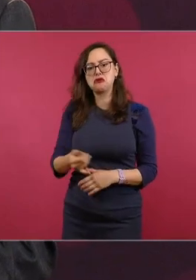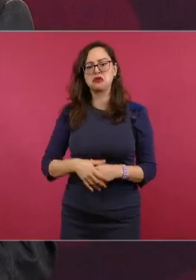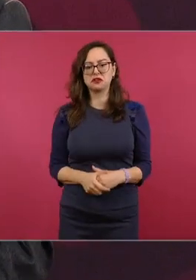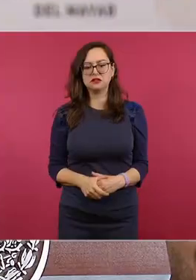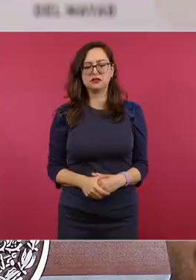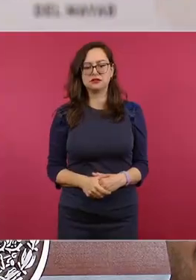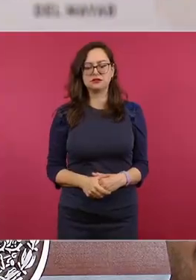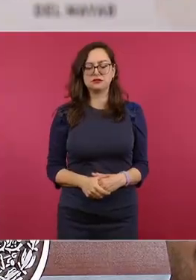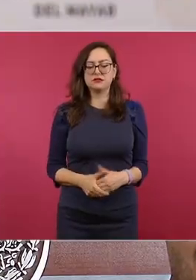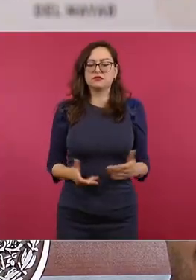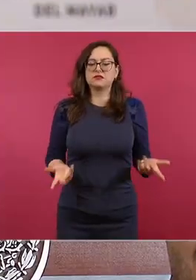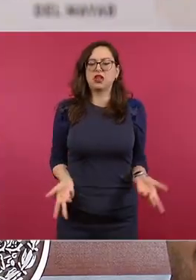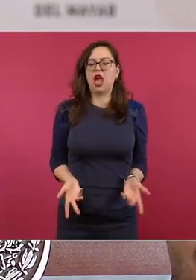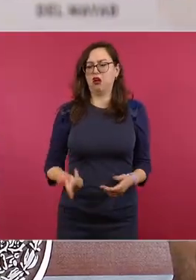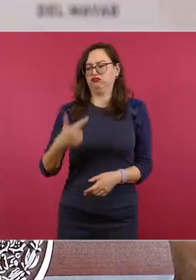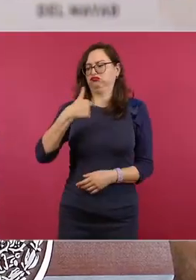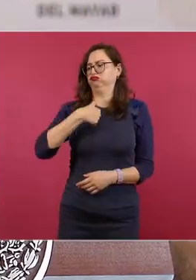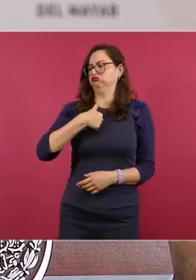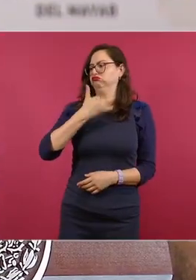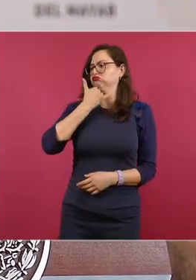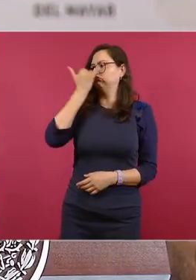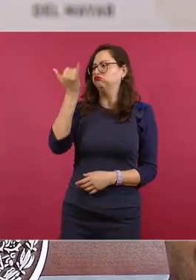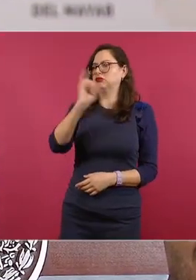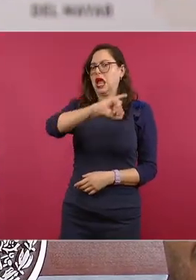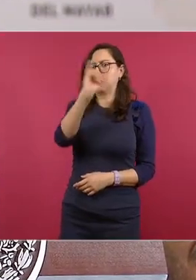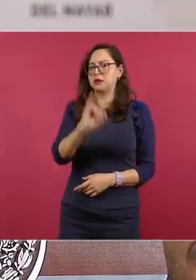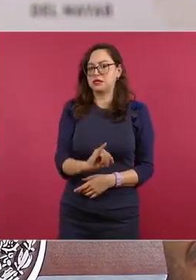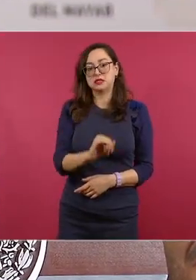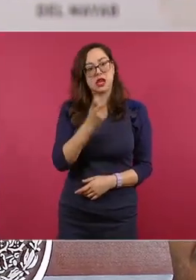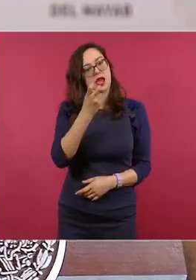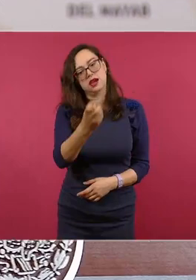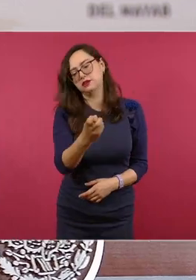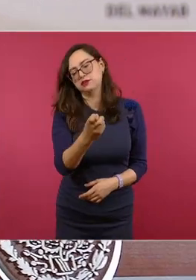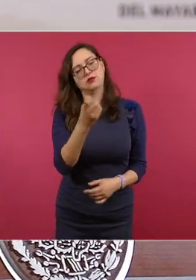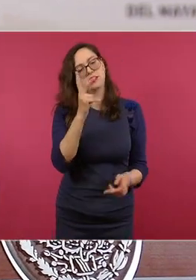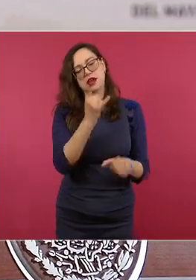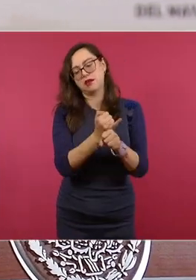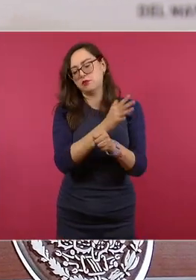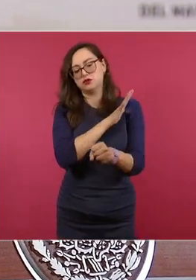Uno no puede caer en autocomplacencia.